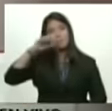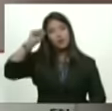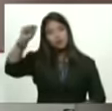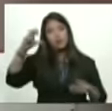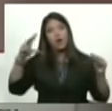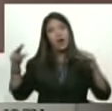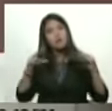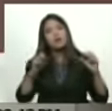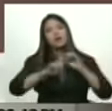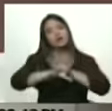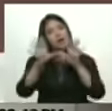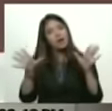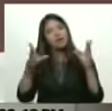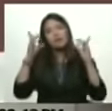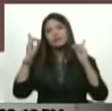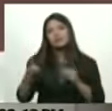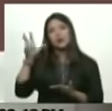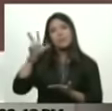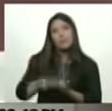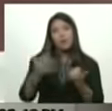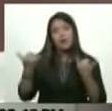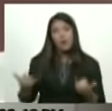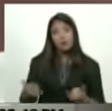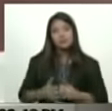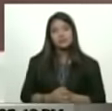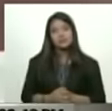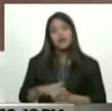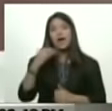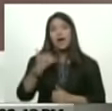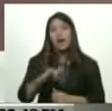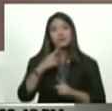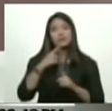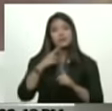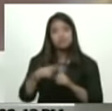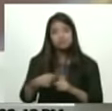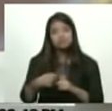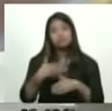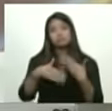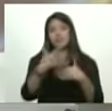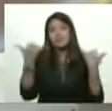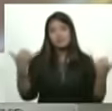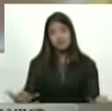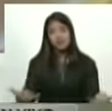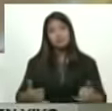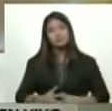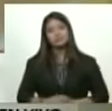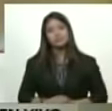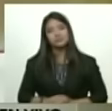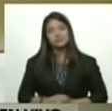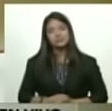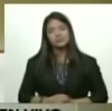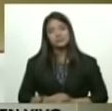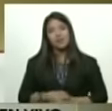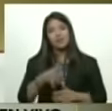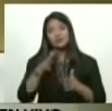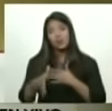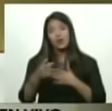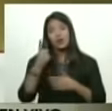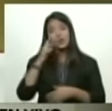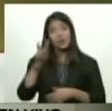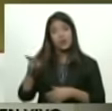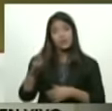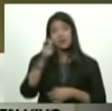Maduro, y, por supuesto, de estas acciones aprobadas ahorita que van a tener pues un efecto inmediato y es parte de las apreciaciones